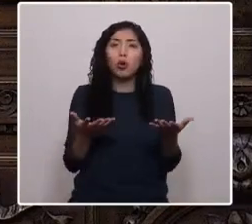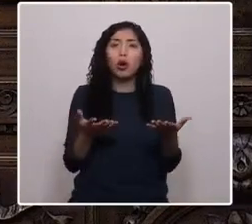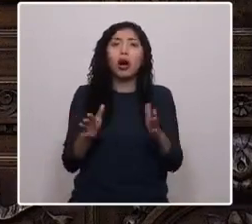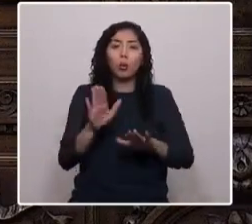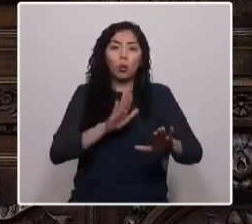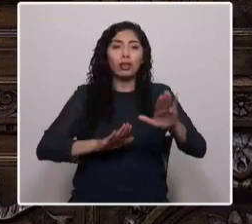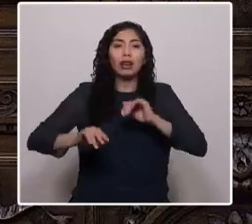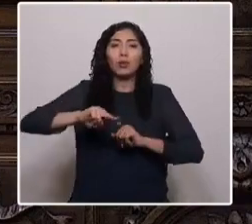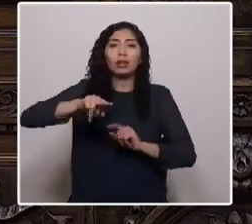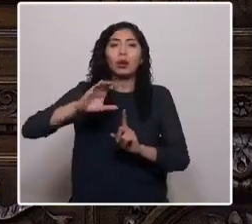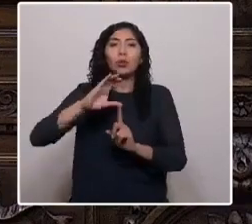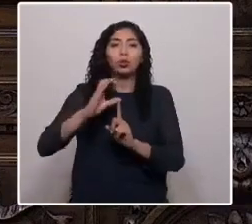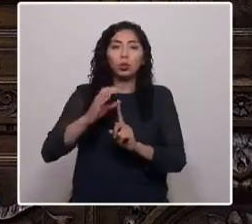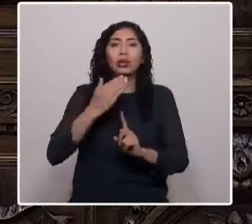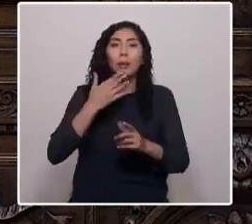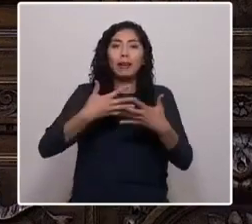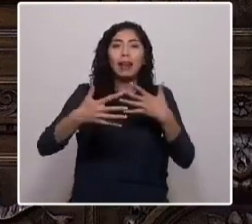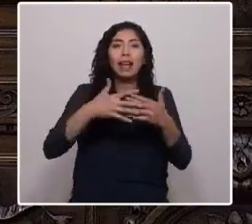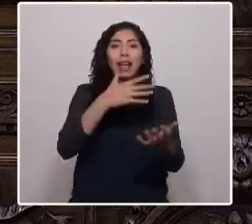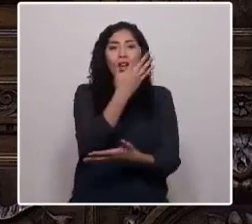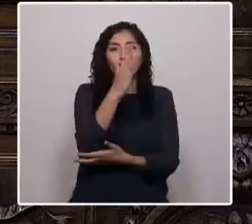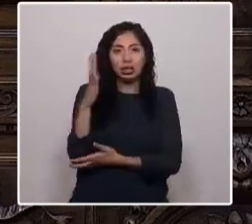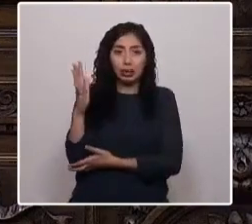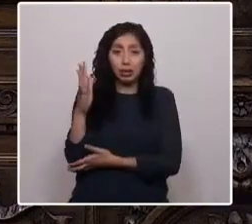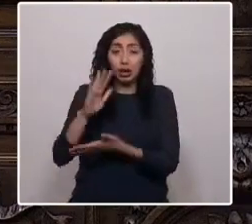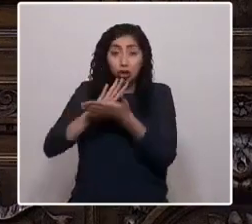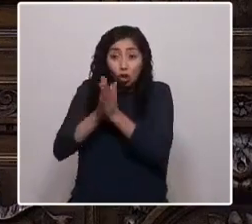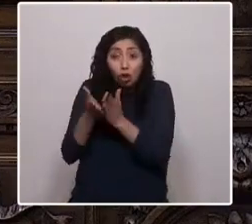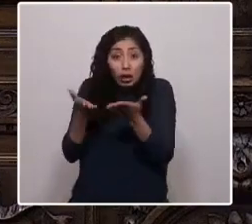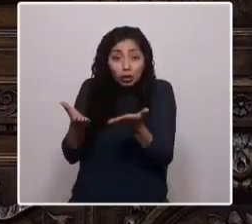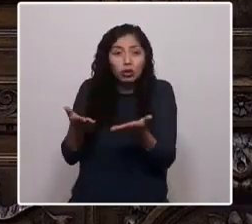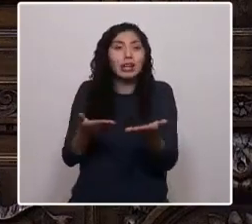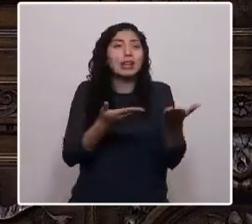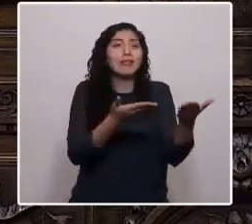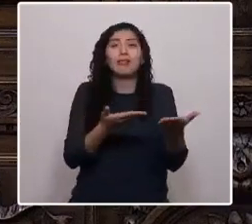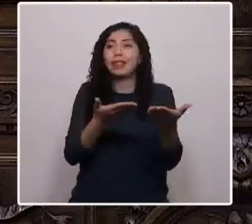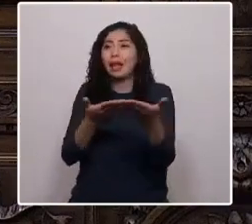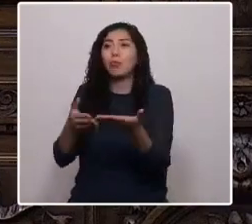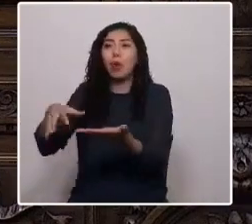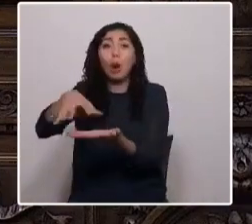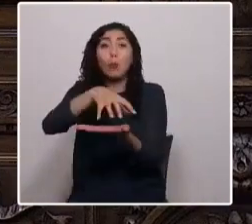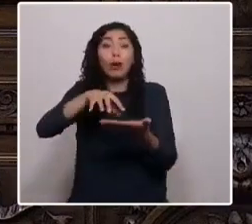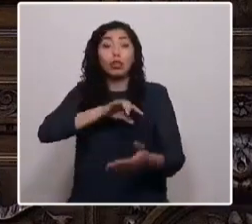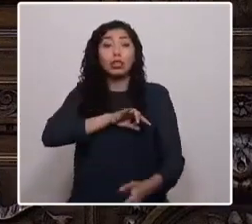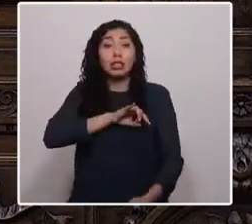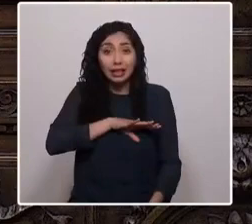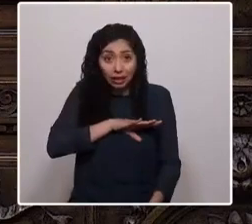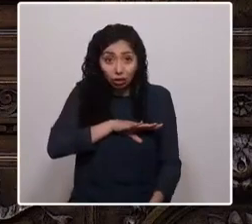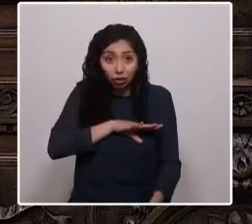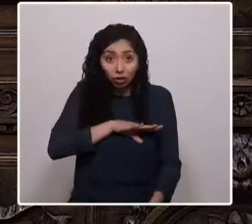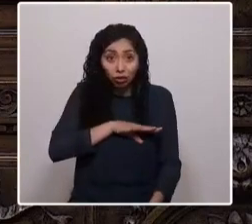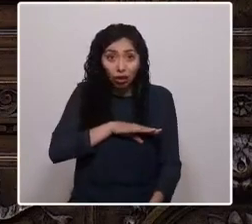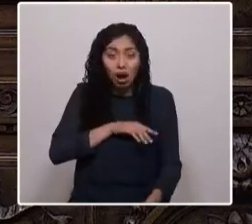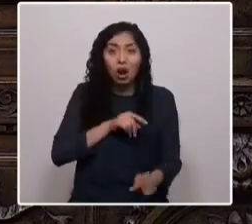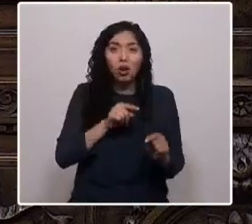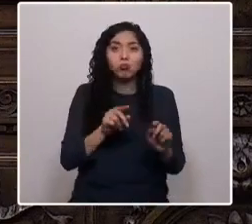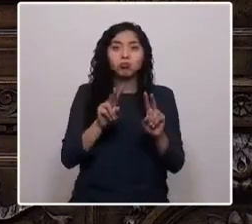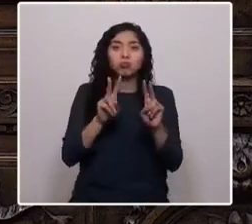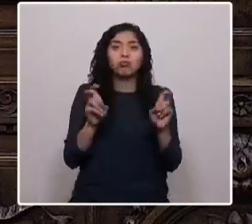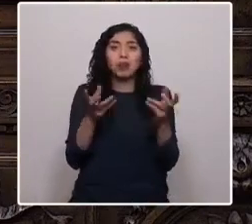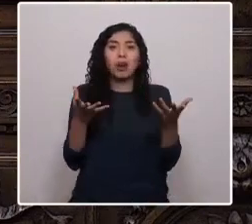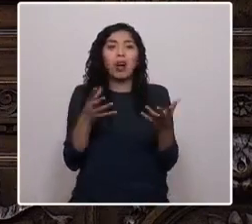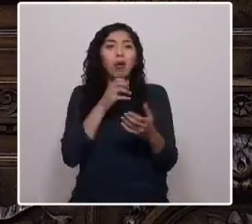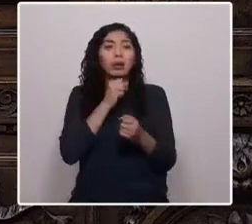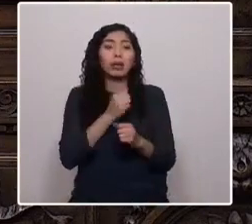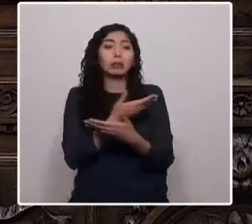y ecosistema por todo ello es que invitamos al pueblo chileno a despojarse de la uniformidad de la